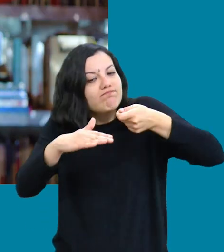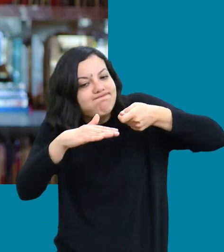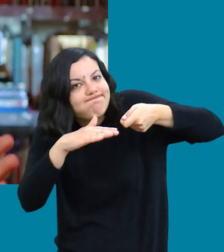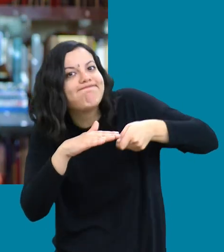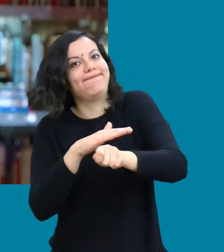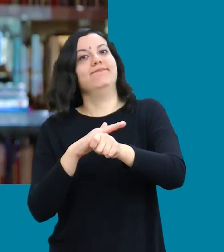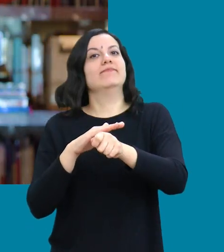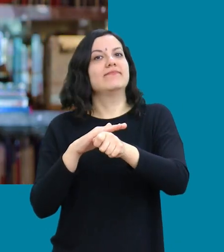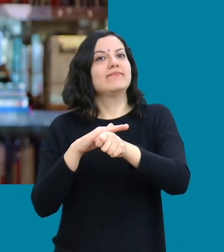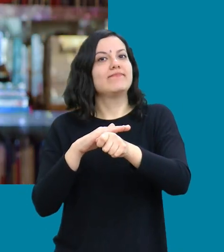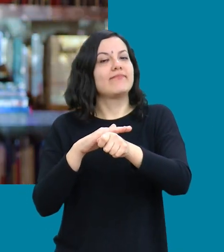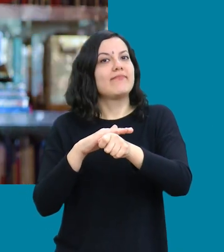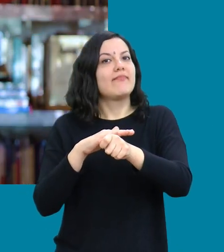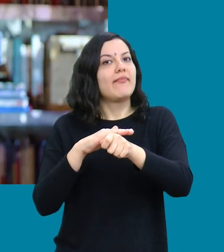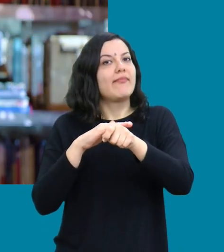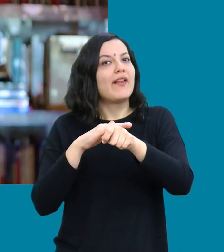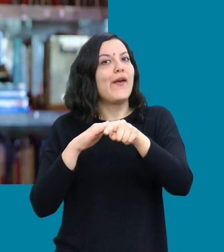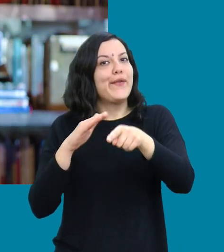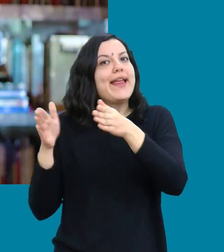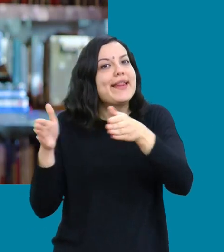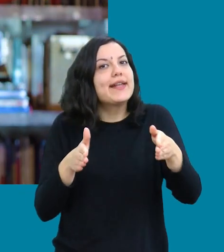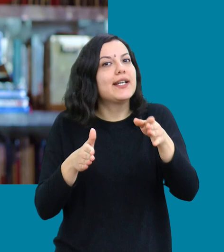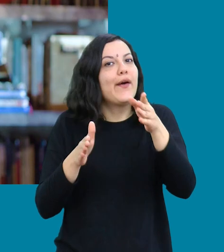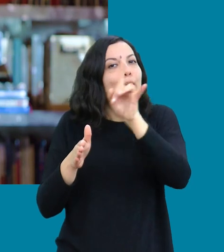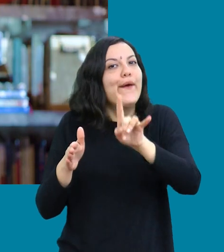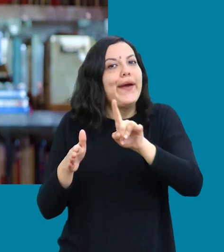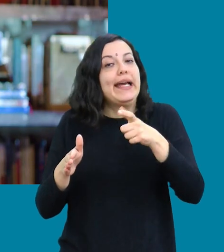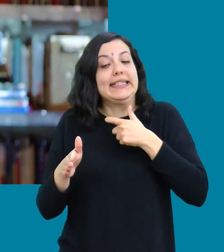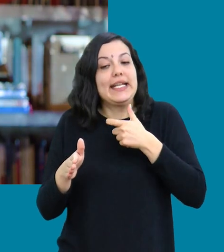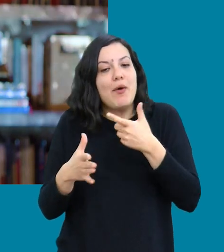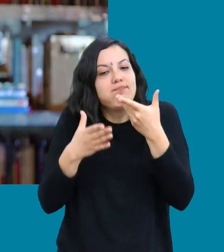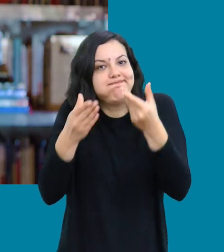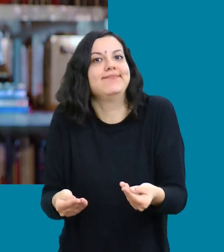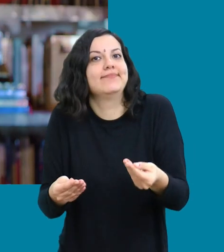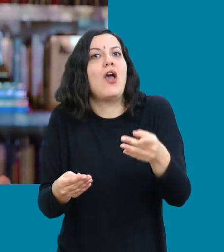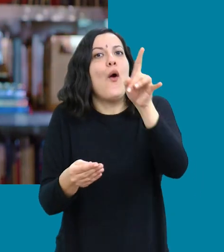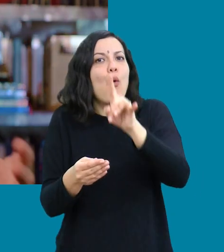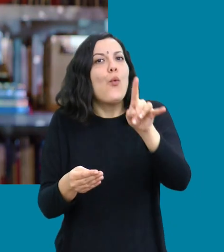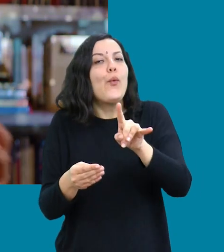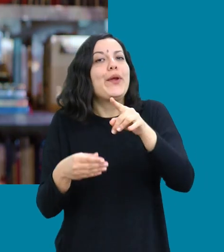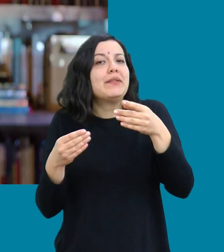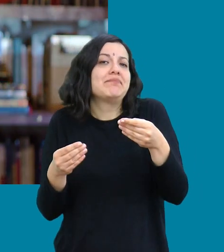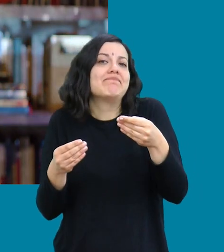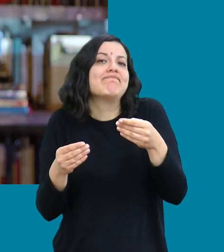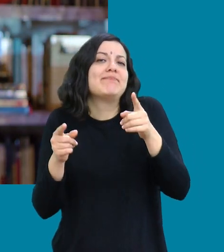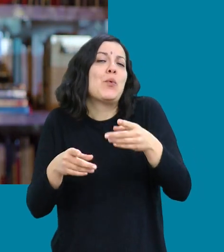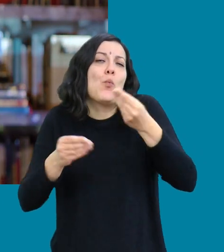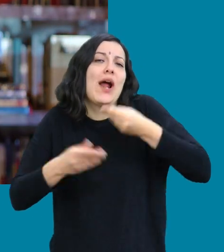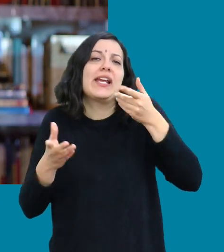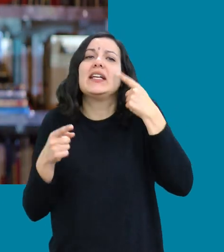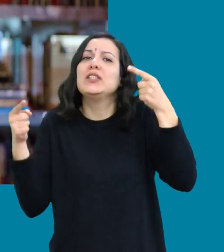burocrático que pueden tener esas instancias que todos queremos preservar. Entonces, en la universidad ha pasado eso como pasa en cualquier